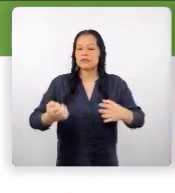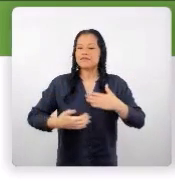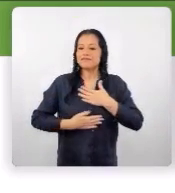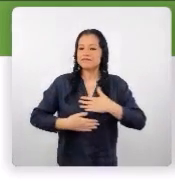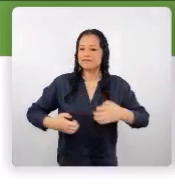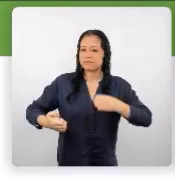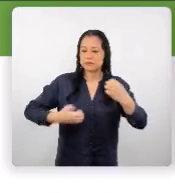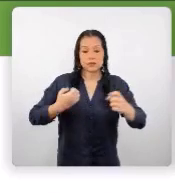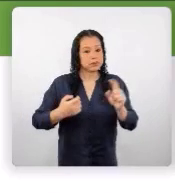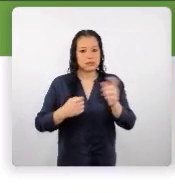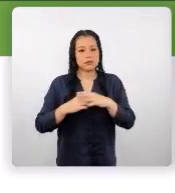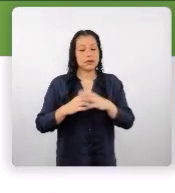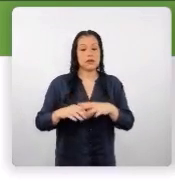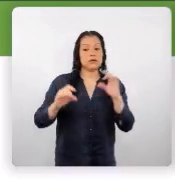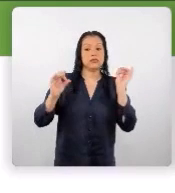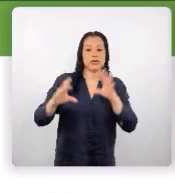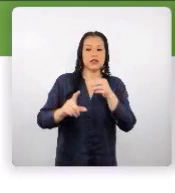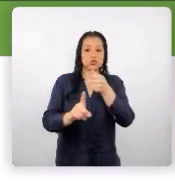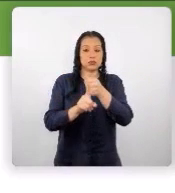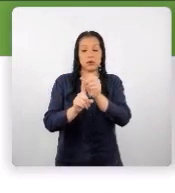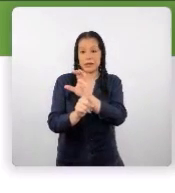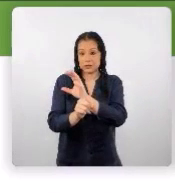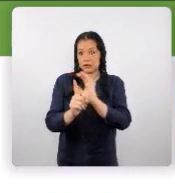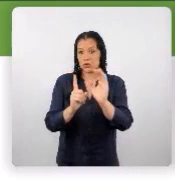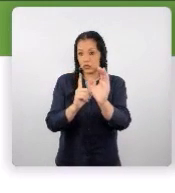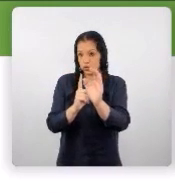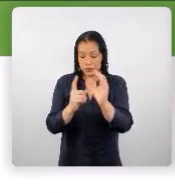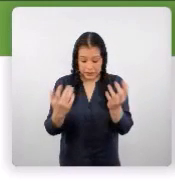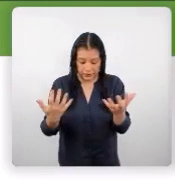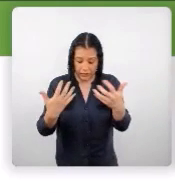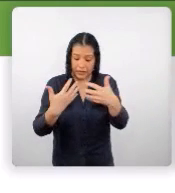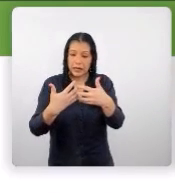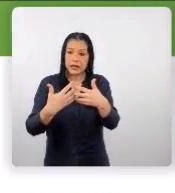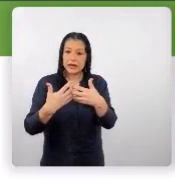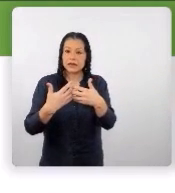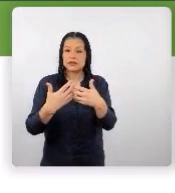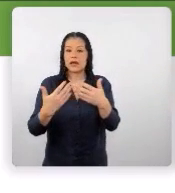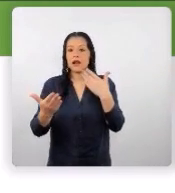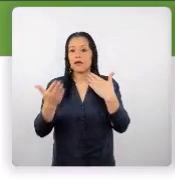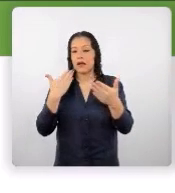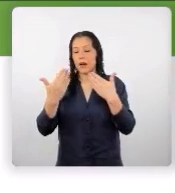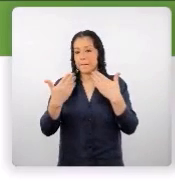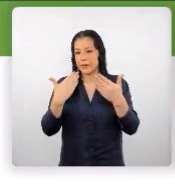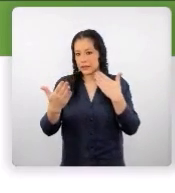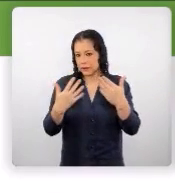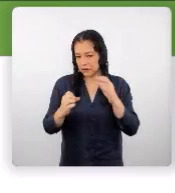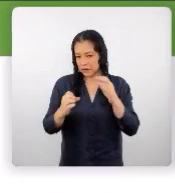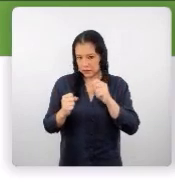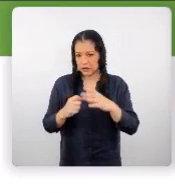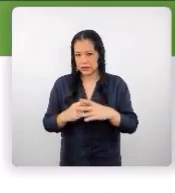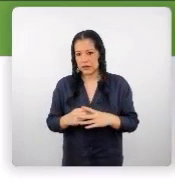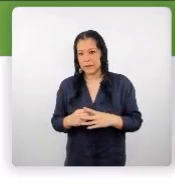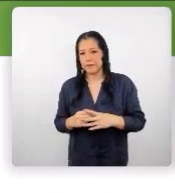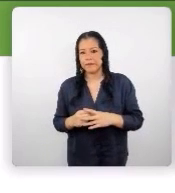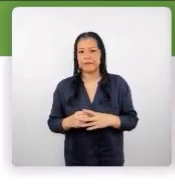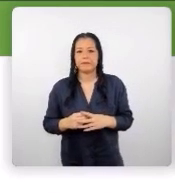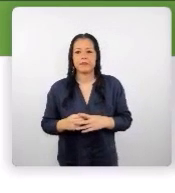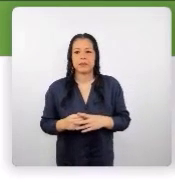que no ofenda sus costumbres, ¿no? Que está vinculado también a lo que conversábamos al principio, lo que se mencionaba al principio de lo que